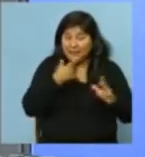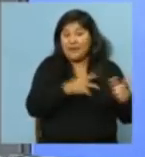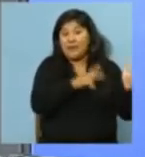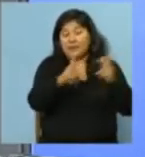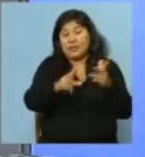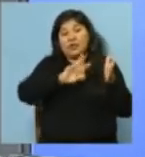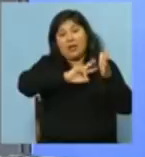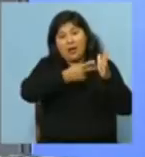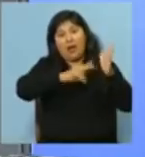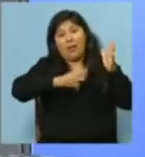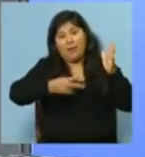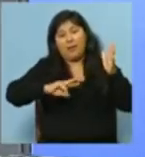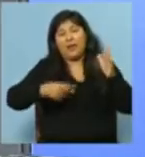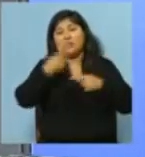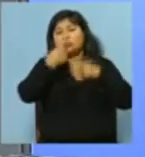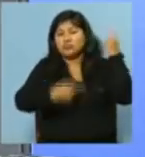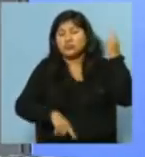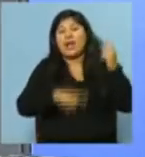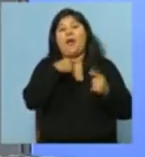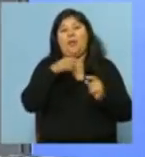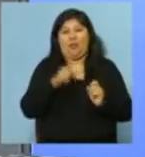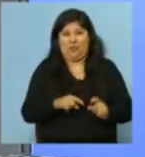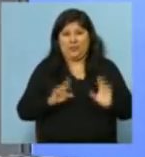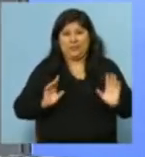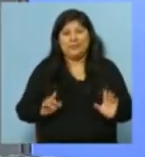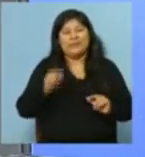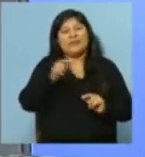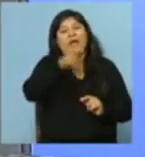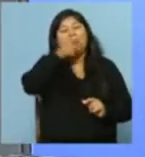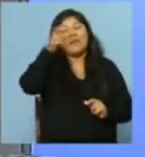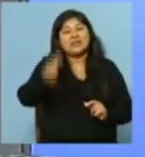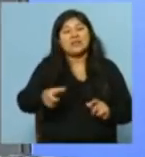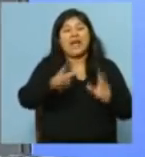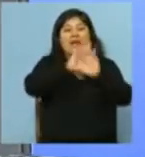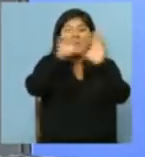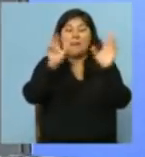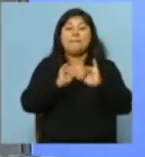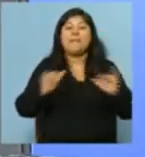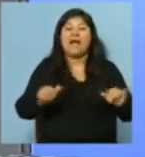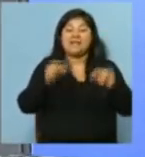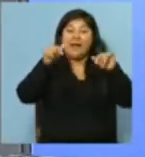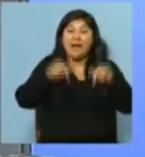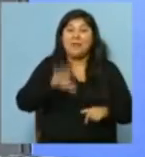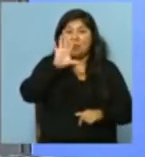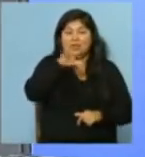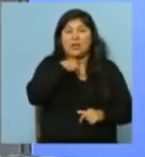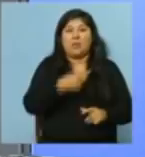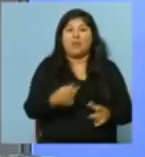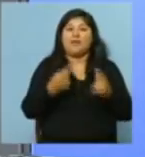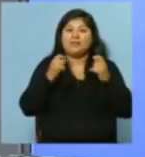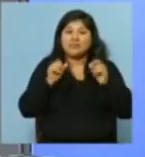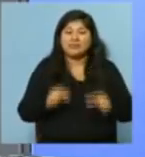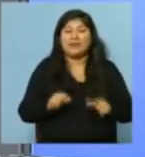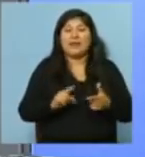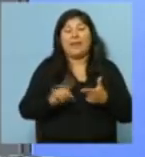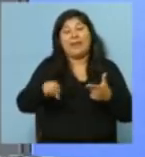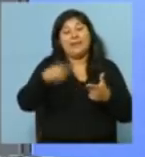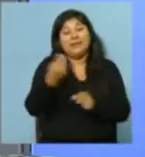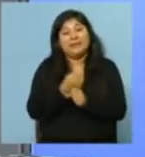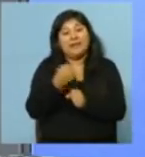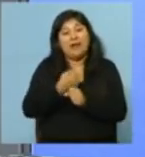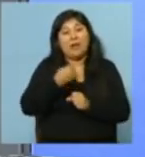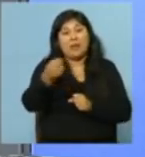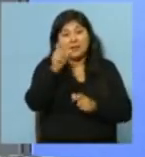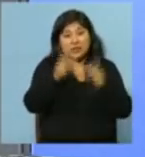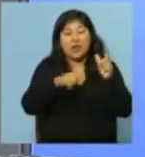cambiar en Jujuy un mensaje que tenía que ver con la recuperación de la paz en nuestra provincia el trabajo para los jujeños y ver de qué manera